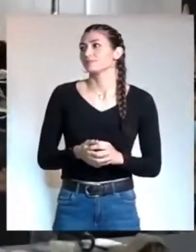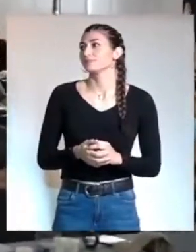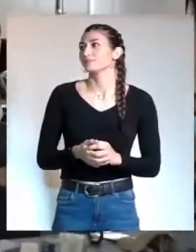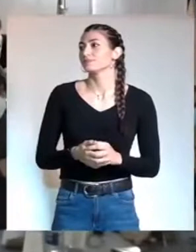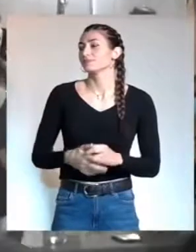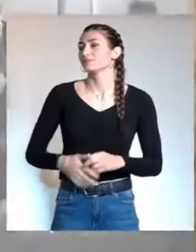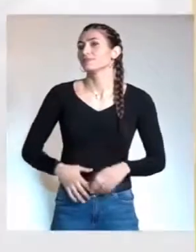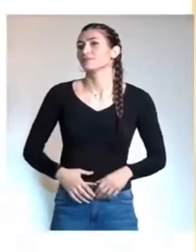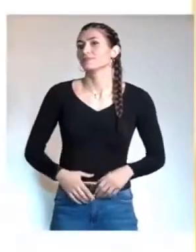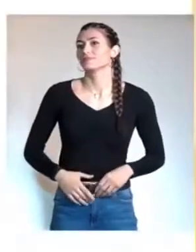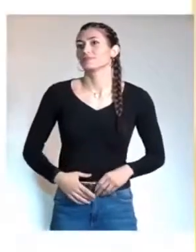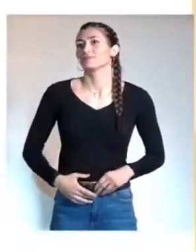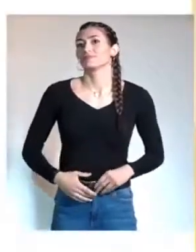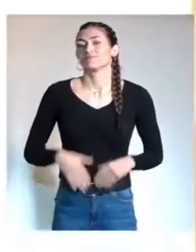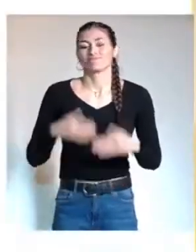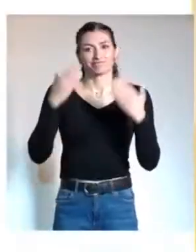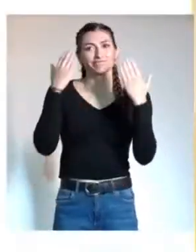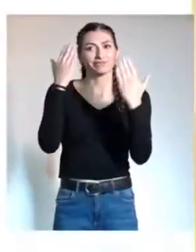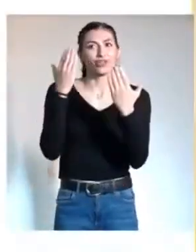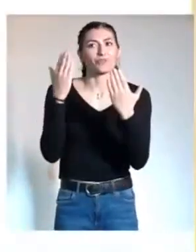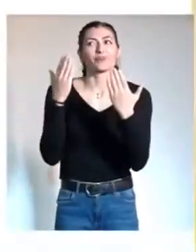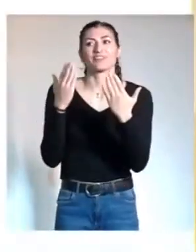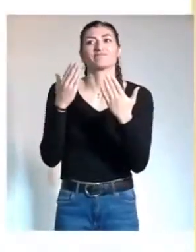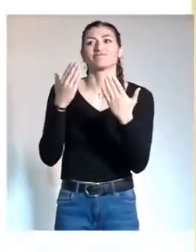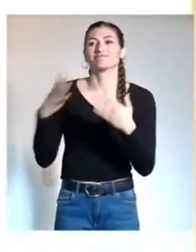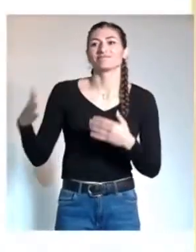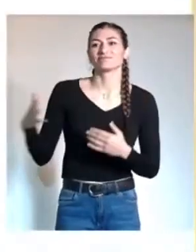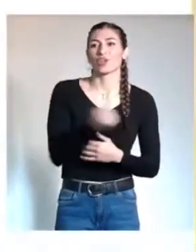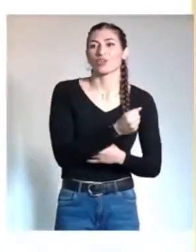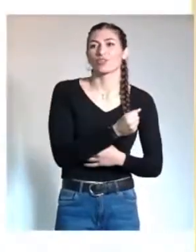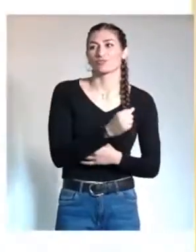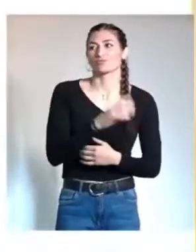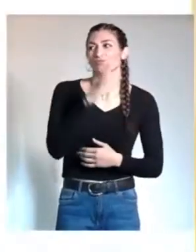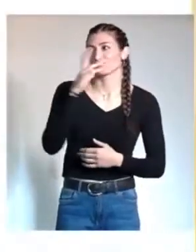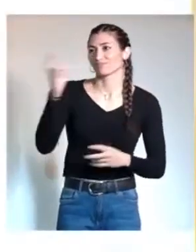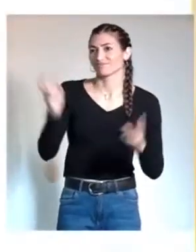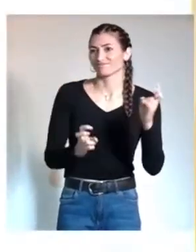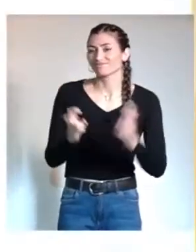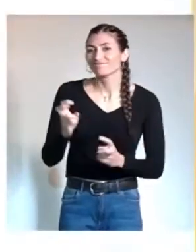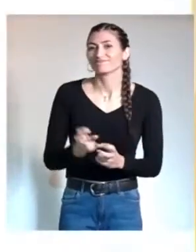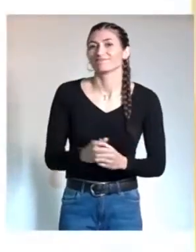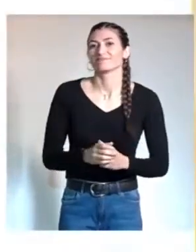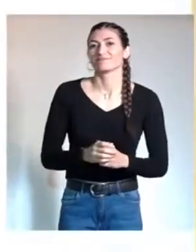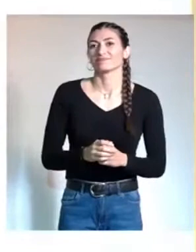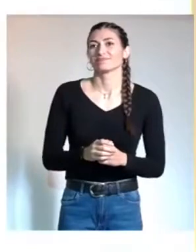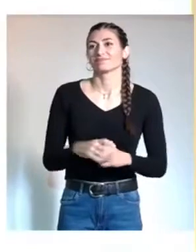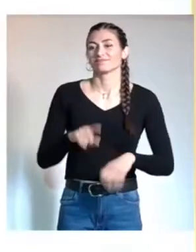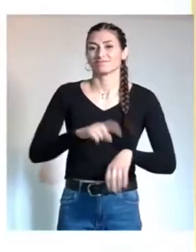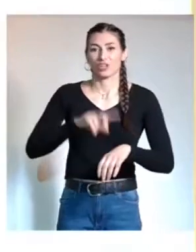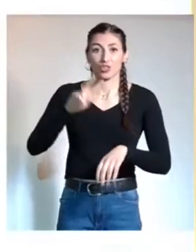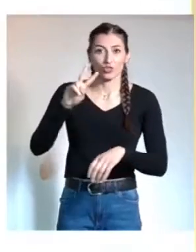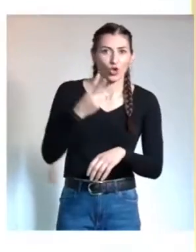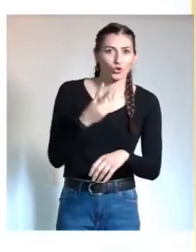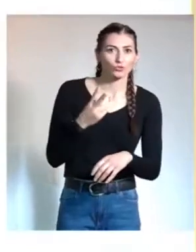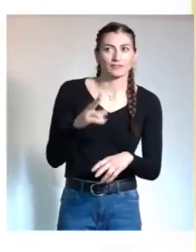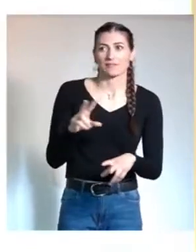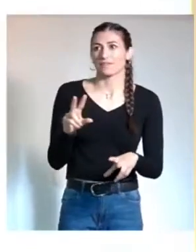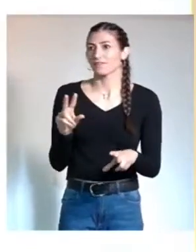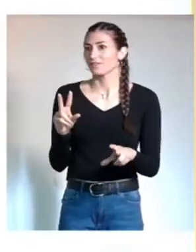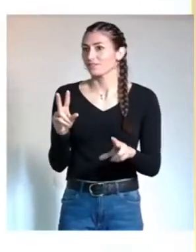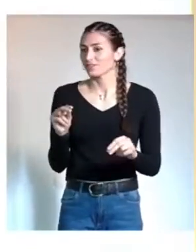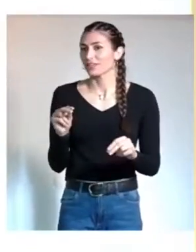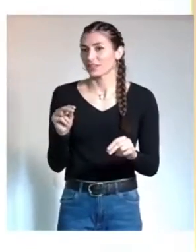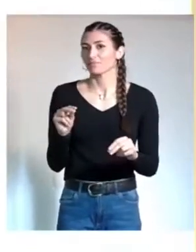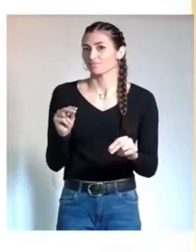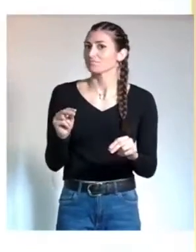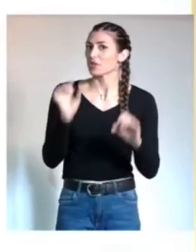Bueno, pues oye, enhorabuena para todos por estar aquí a las 2:00 que creo que es, acabando como